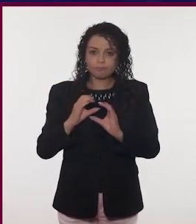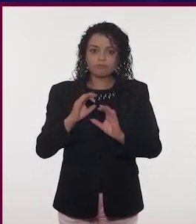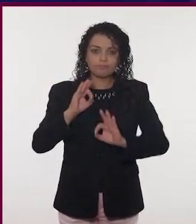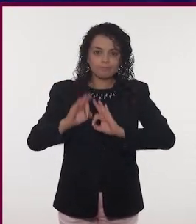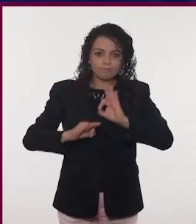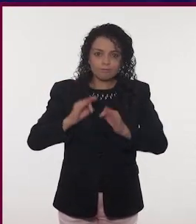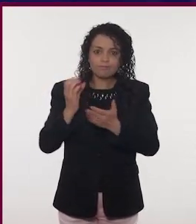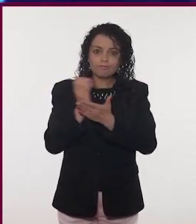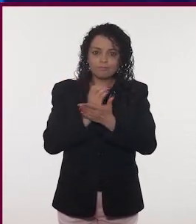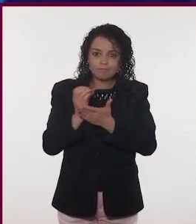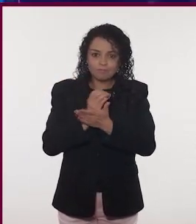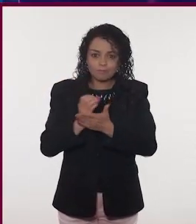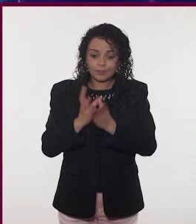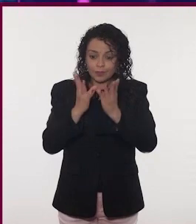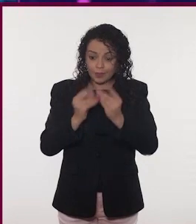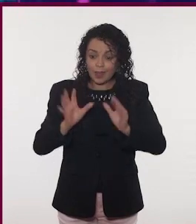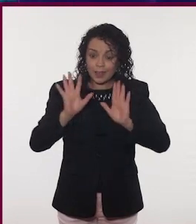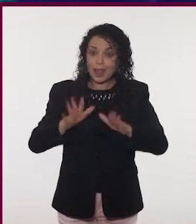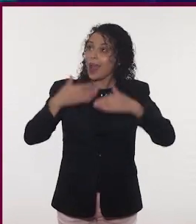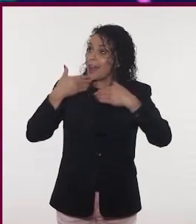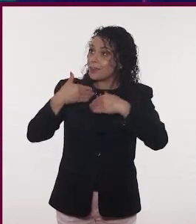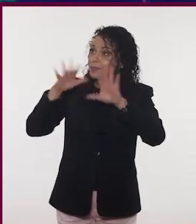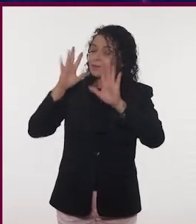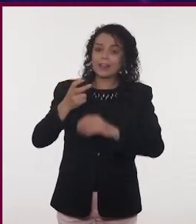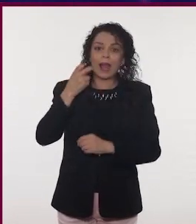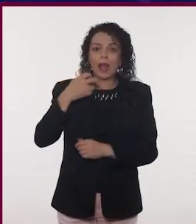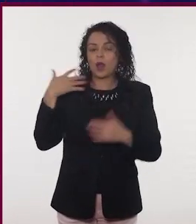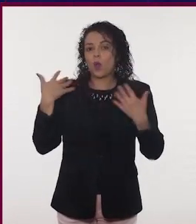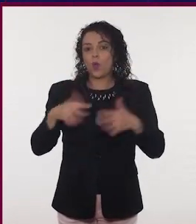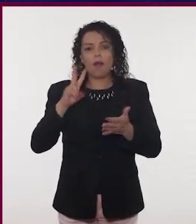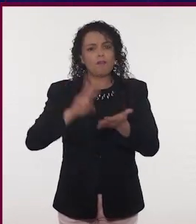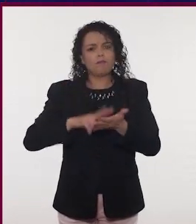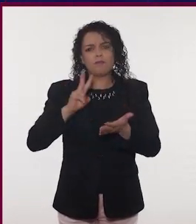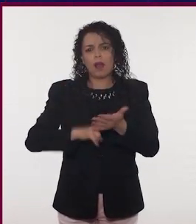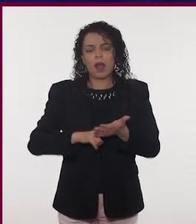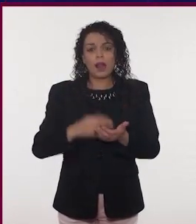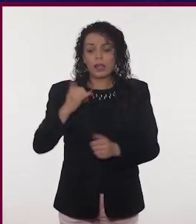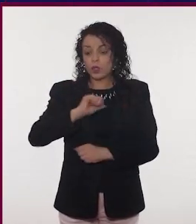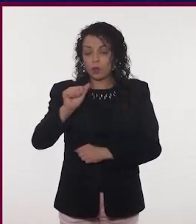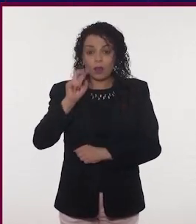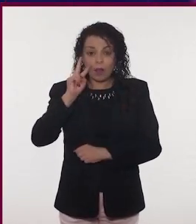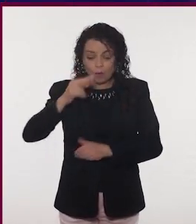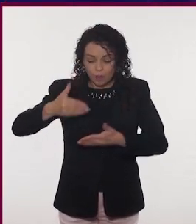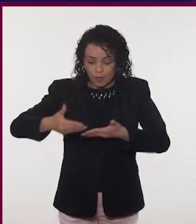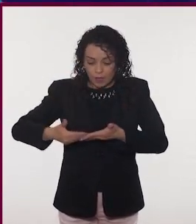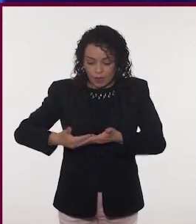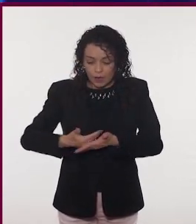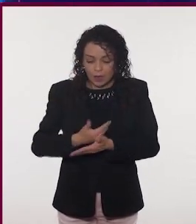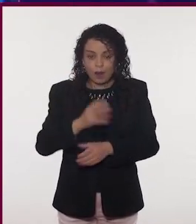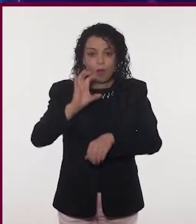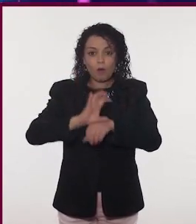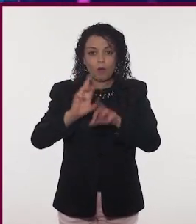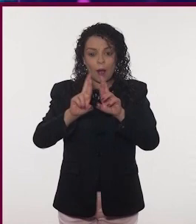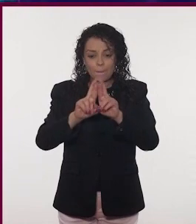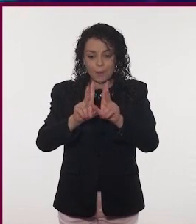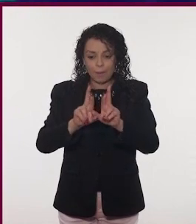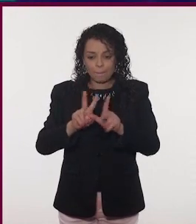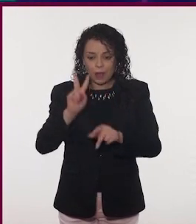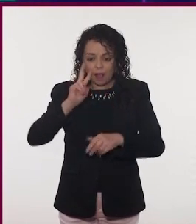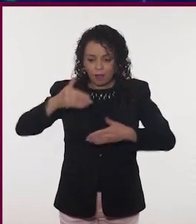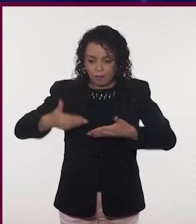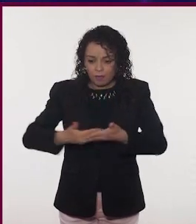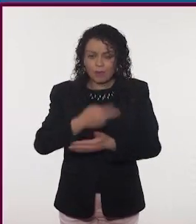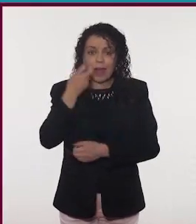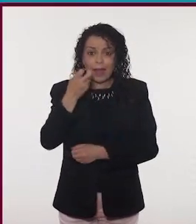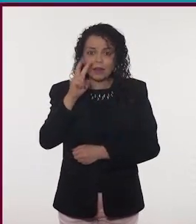precio, es padrísimo. Y también ver nacer las aves, verlas salir del cascarón es pero